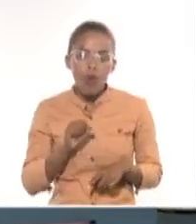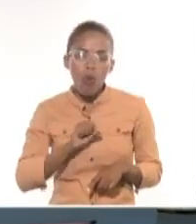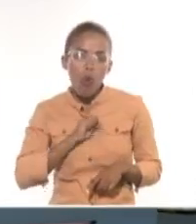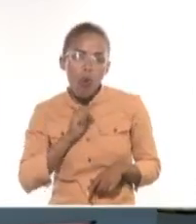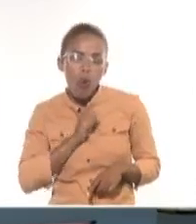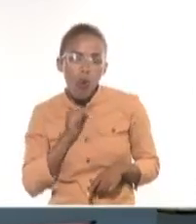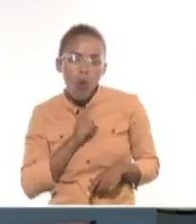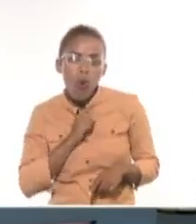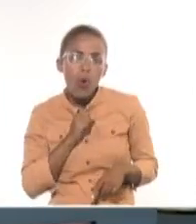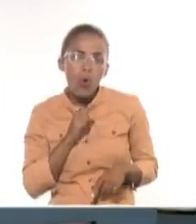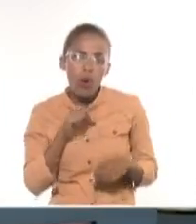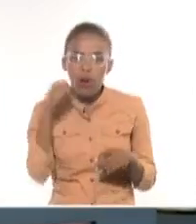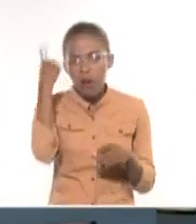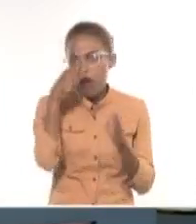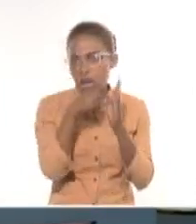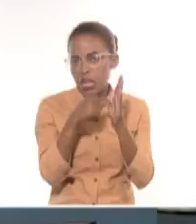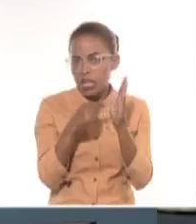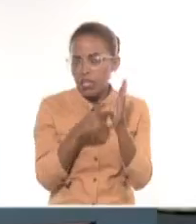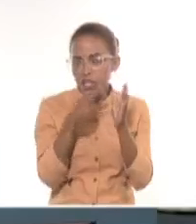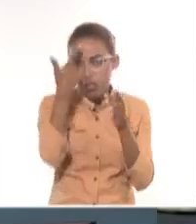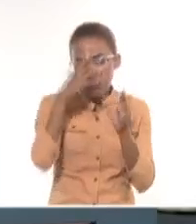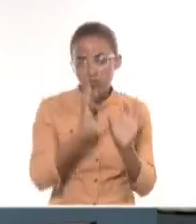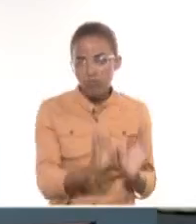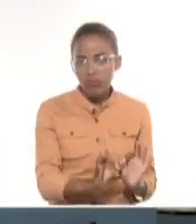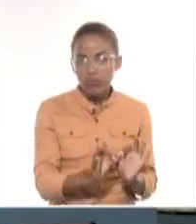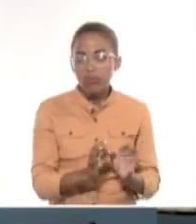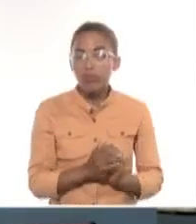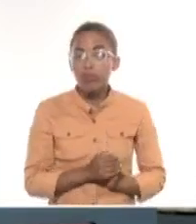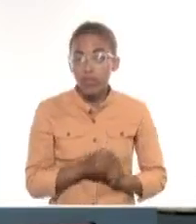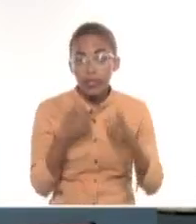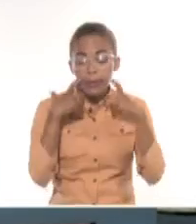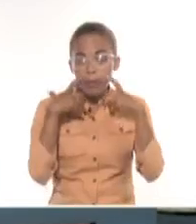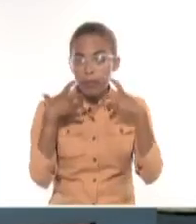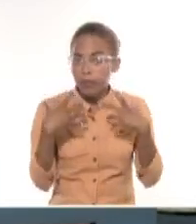lo característico de estas enfermedades, que también son importante